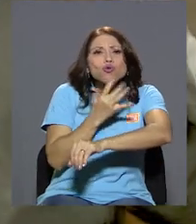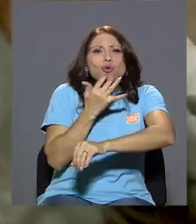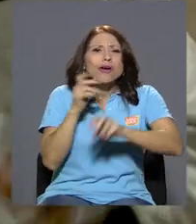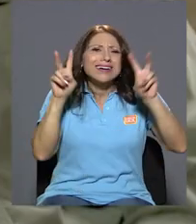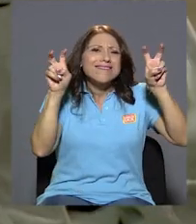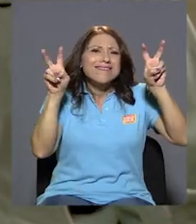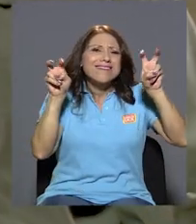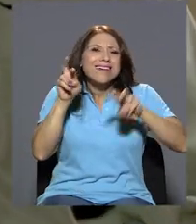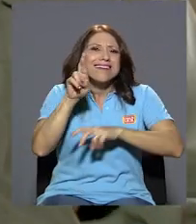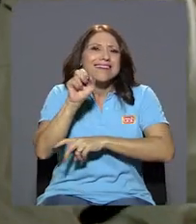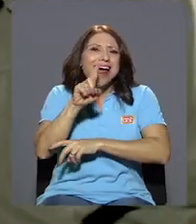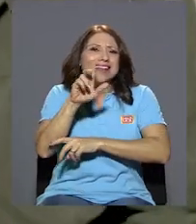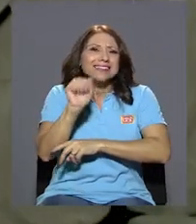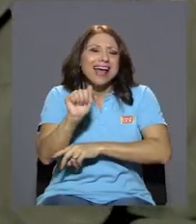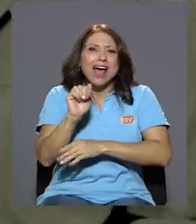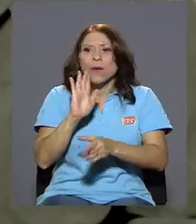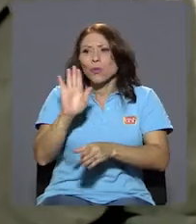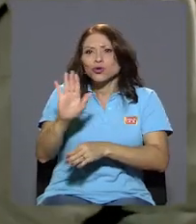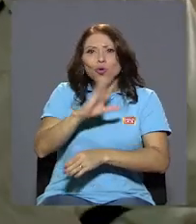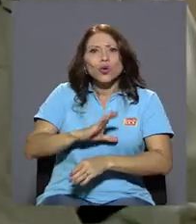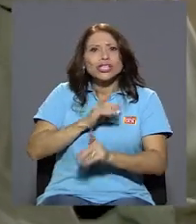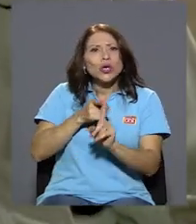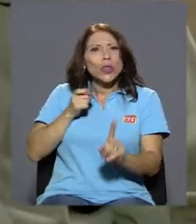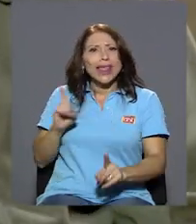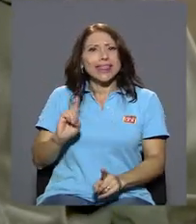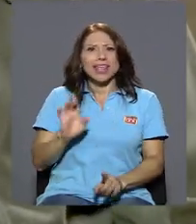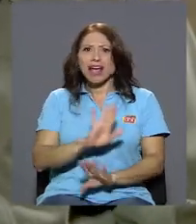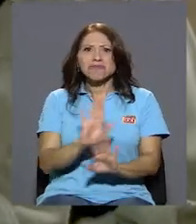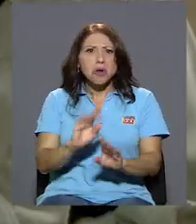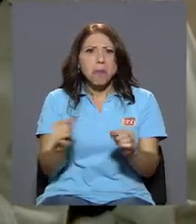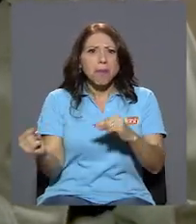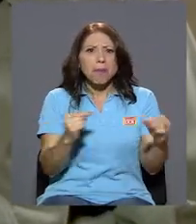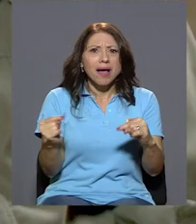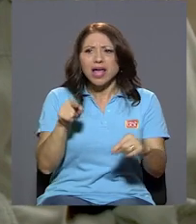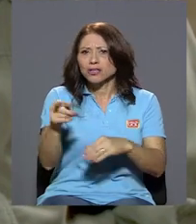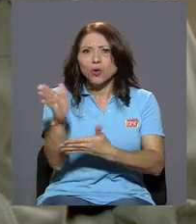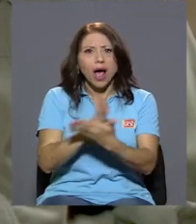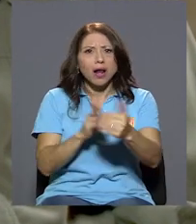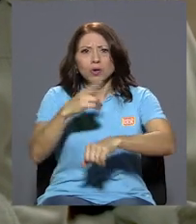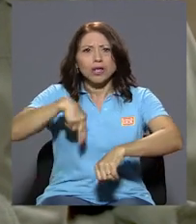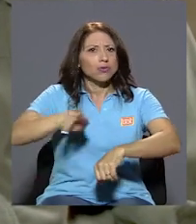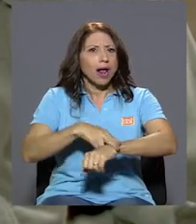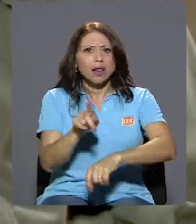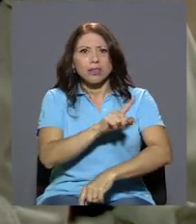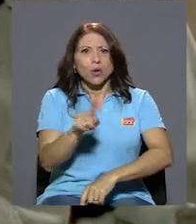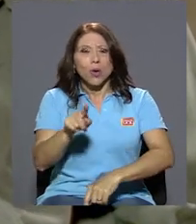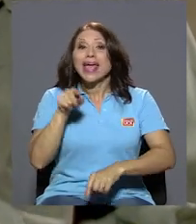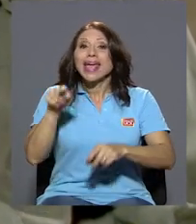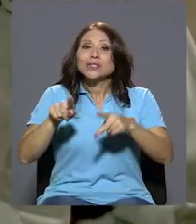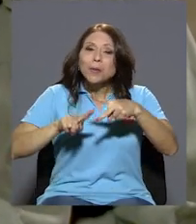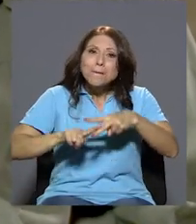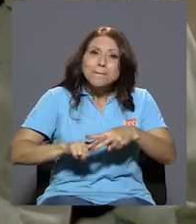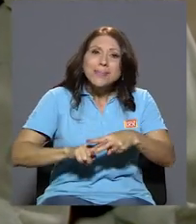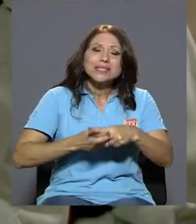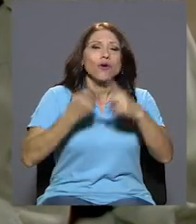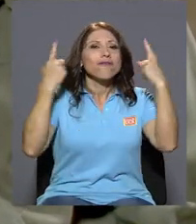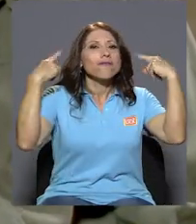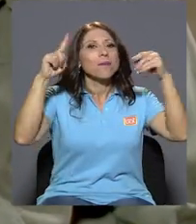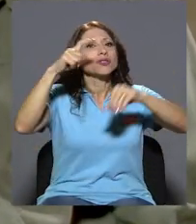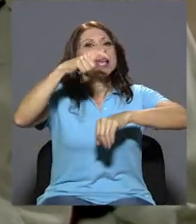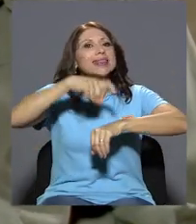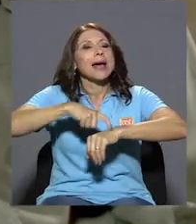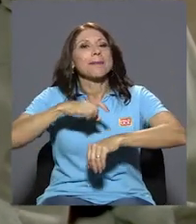raza entre comillas o su condición étnica no es natural yo sé que eso empezó en la